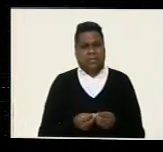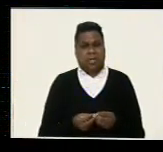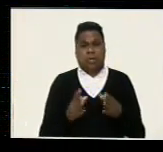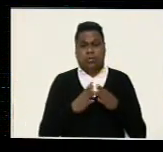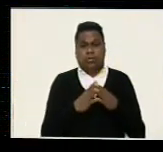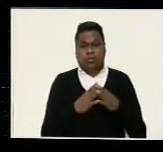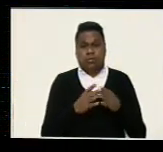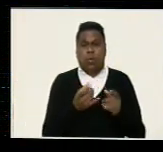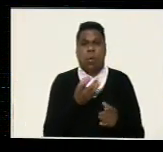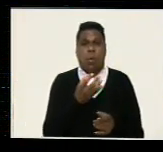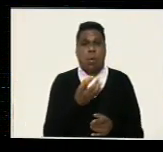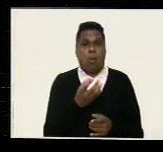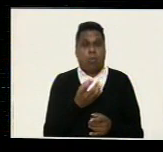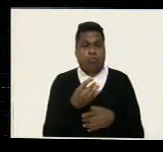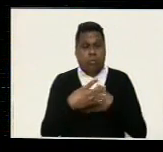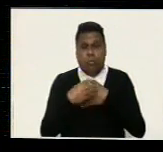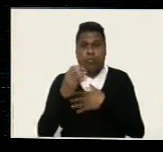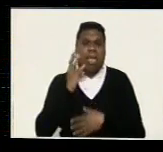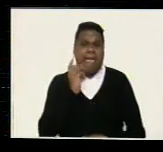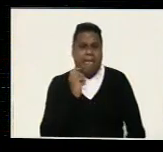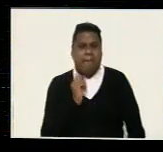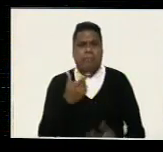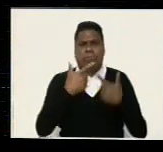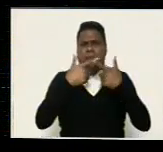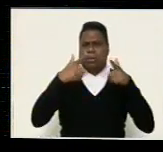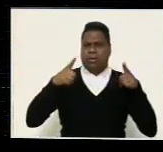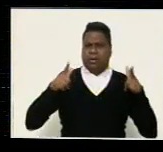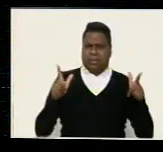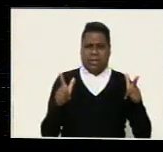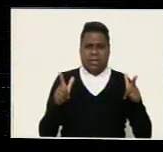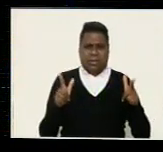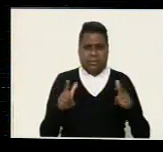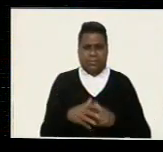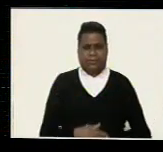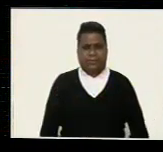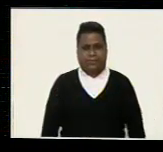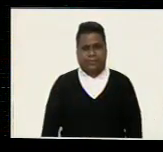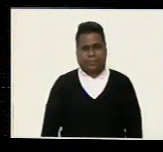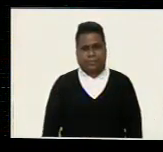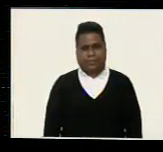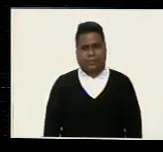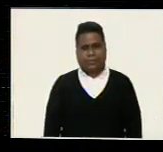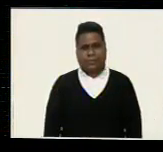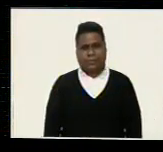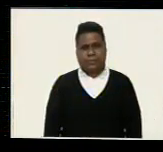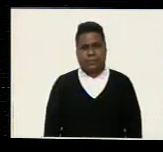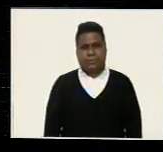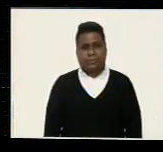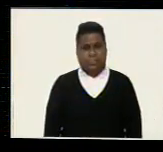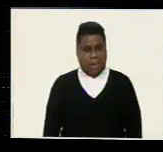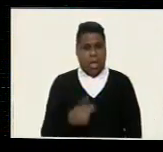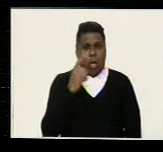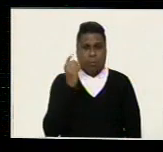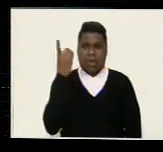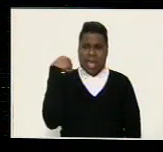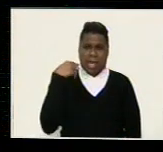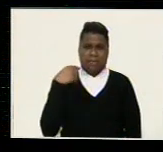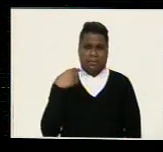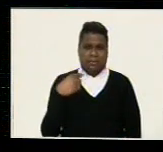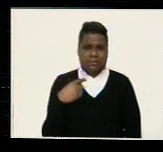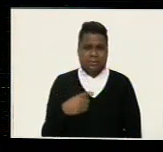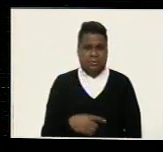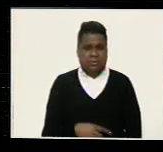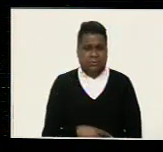ejemplos de luchadores por la libertad. El camarada que me antecedió del Estado Bolívar